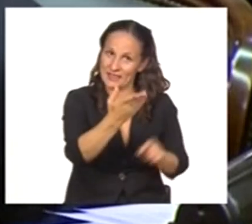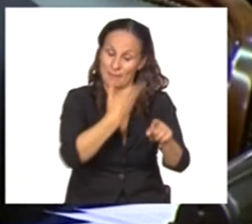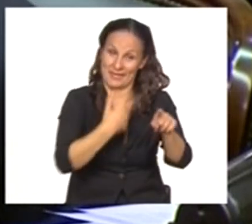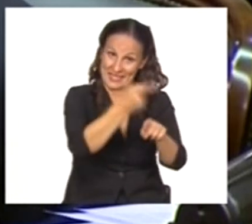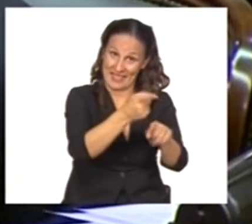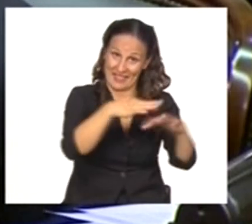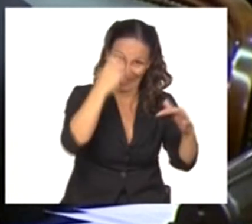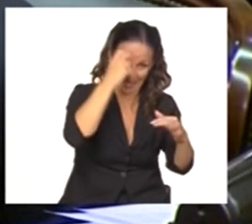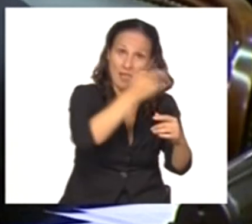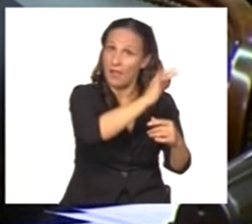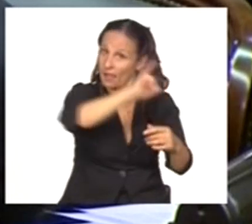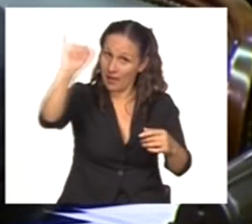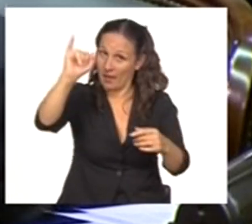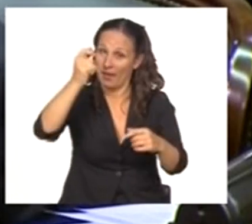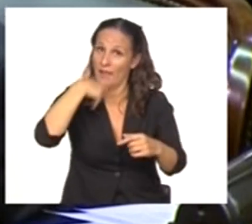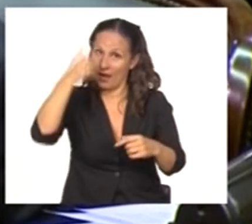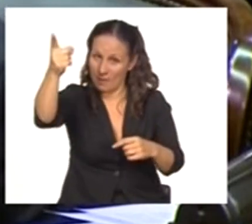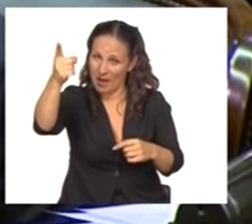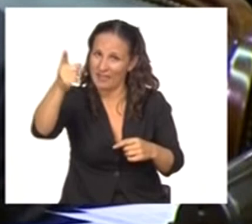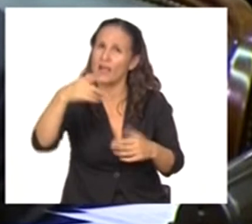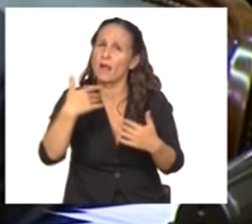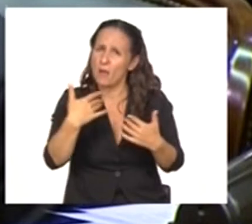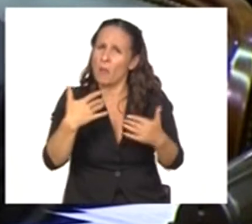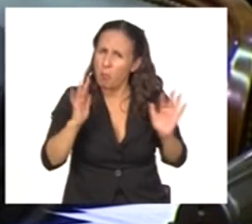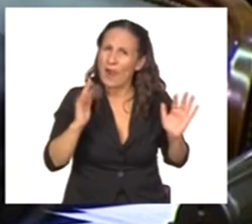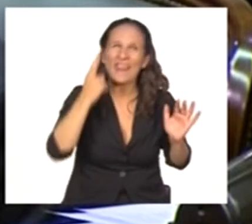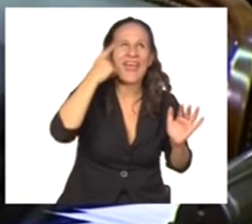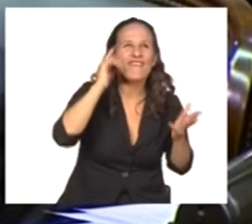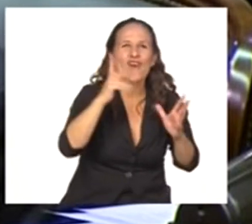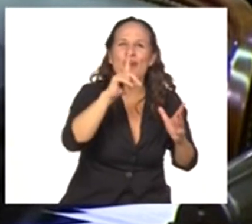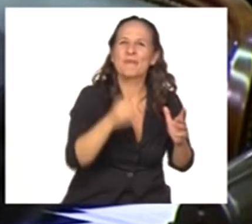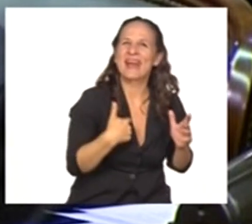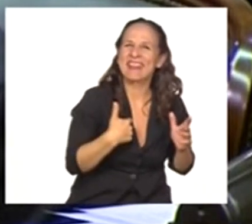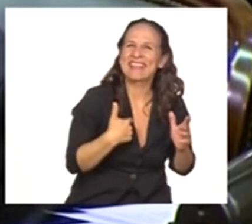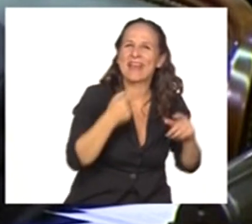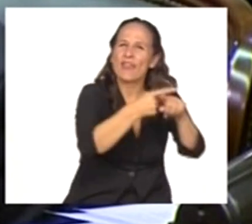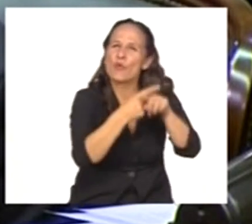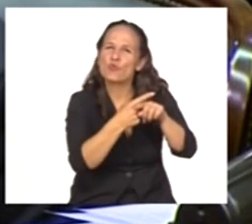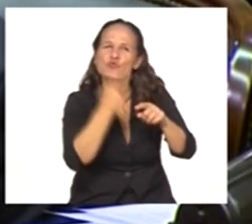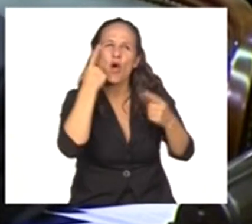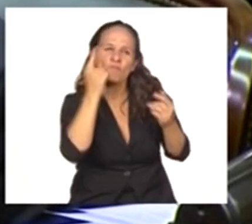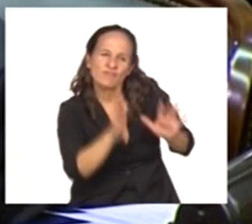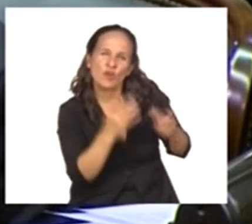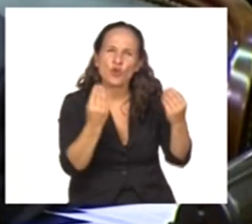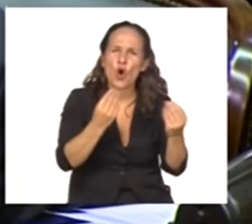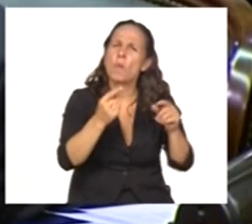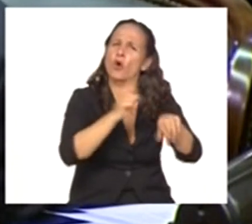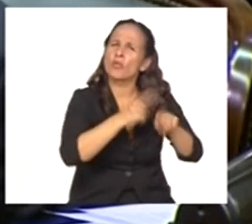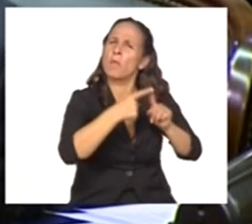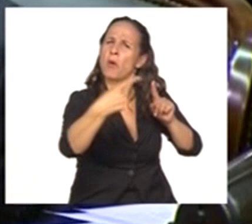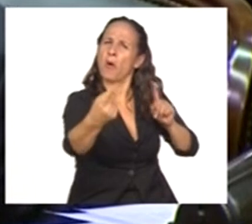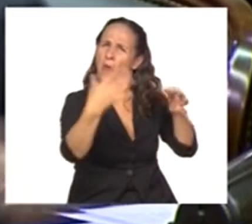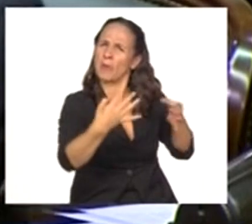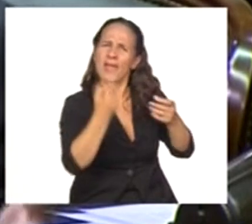de la Nación que sí se puede pensar una Argentina distinta donde discutamos con madurez y a largo plazo las cosas que hay que discutir en la